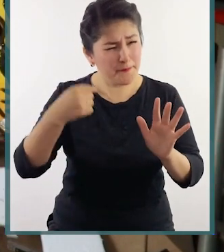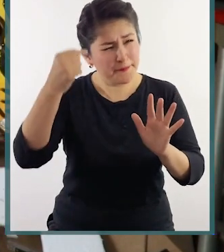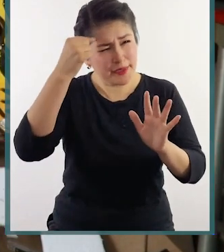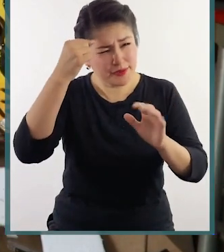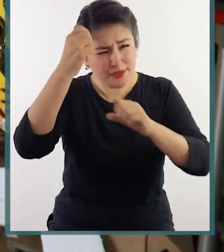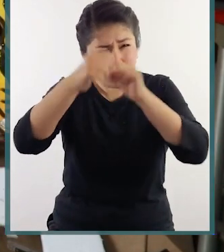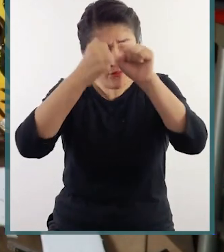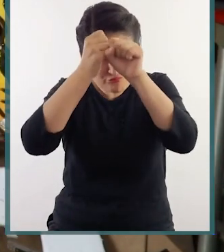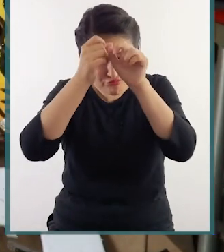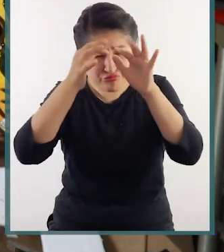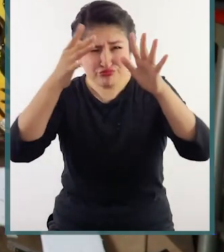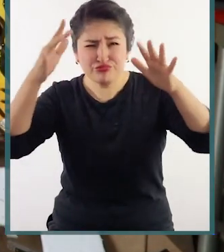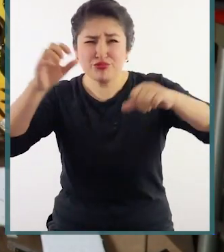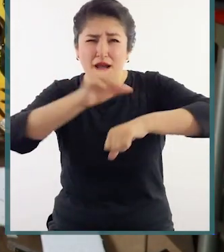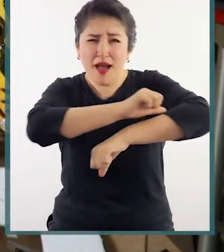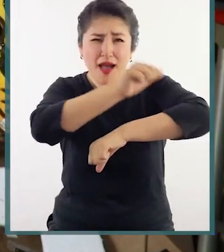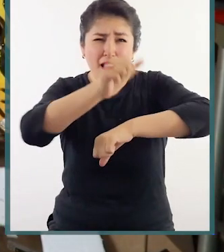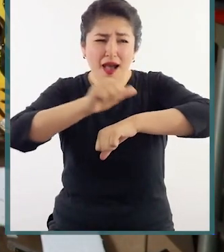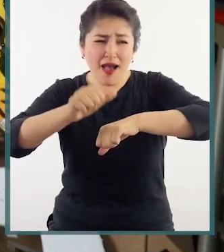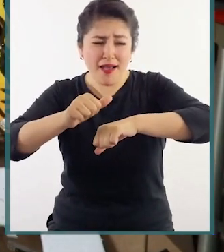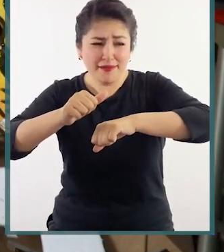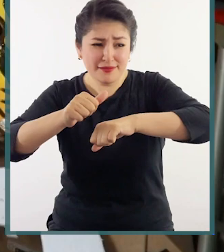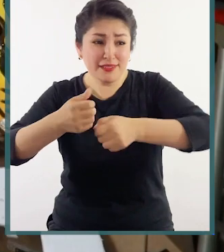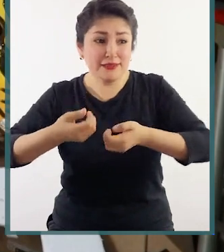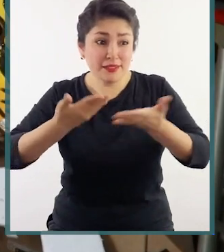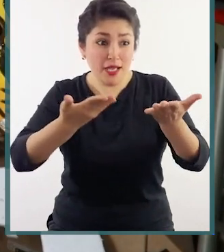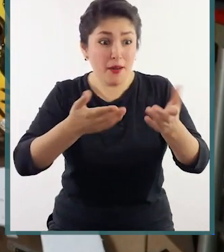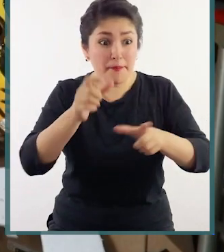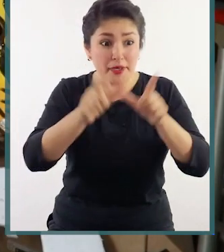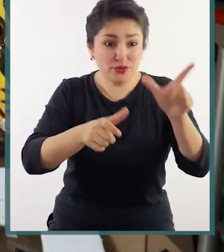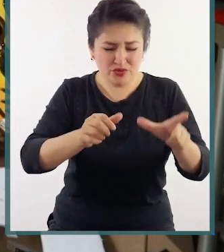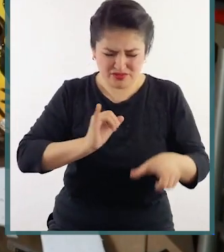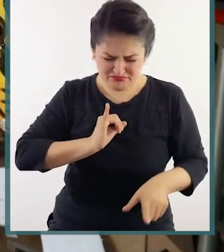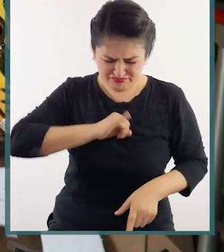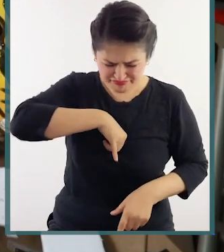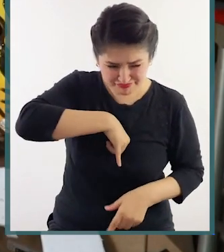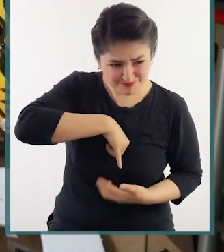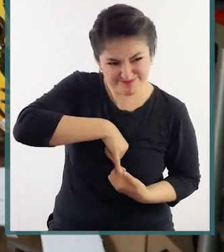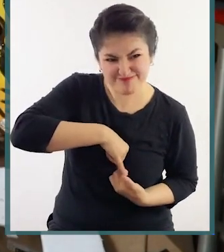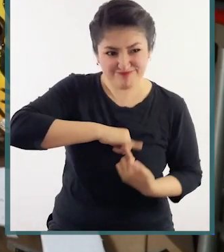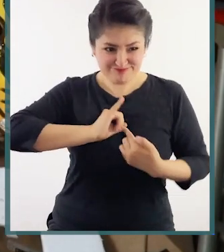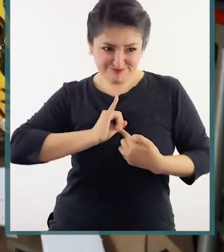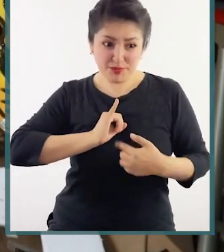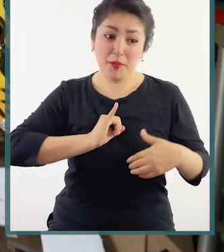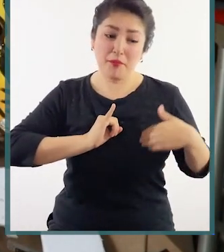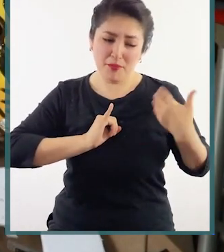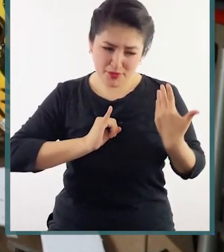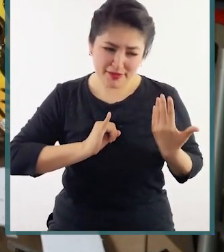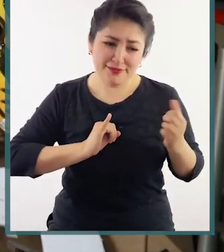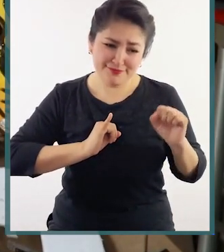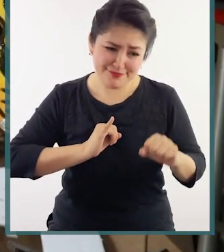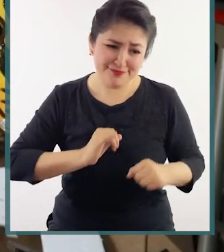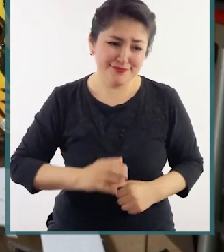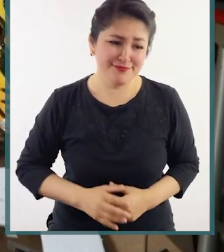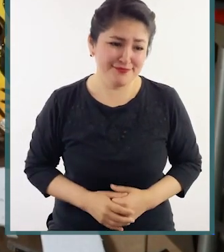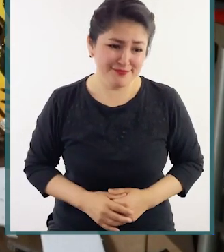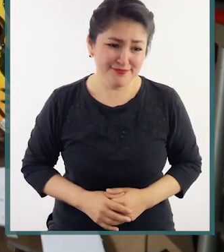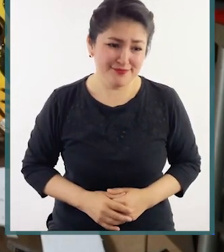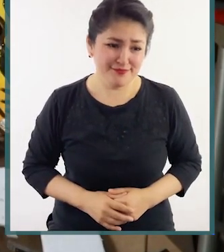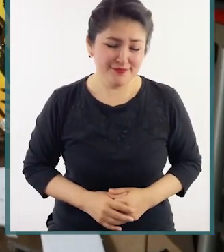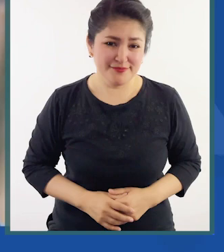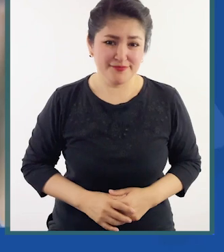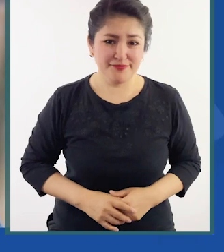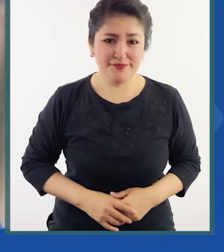toda esta cosmovisión andina que considero que sería muy útil, sobre todo para las personas que están muy alejadas todavía de sus raíces,